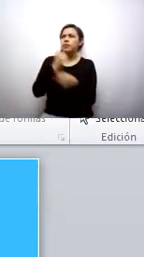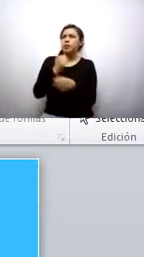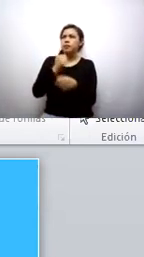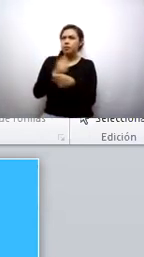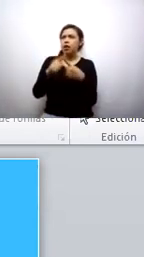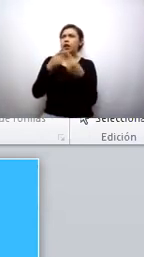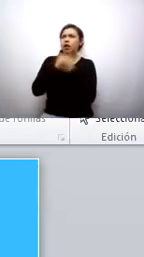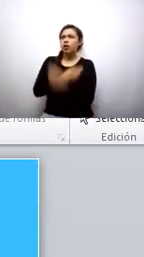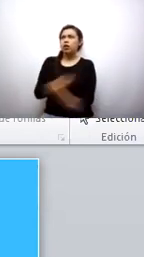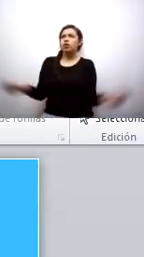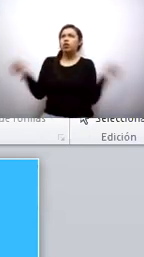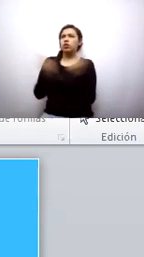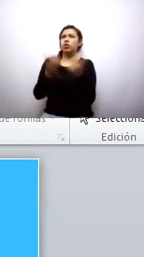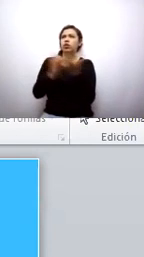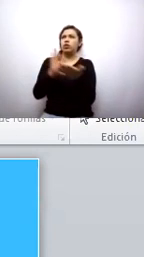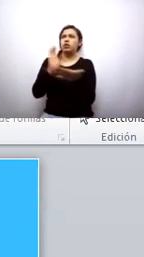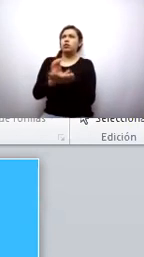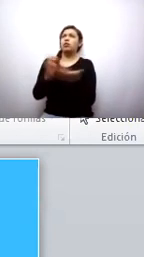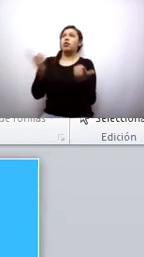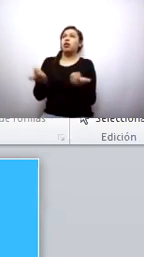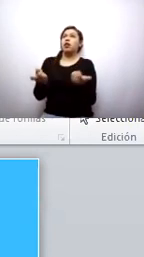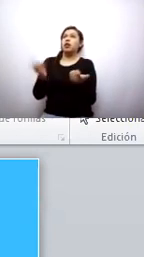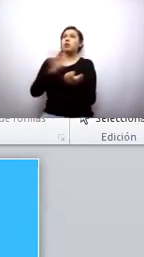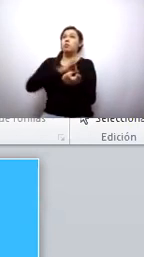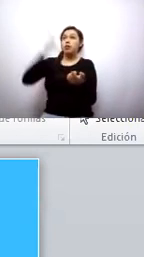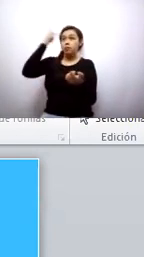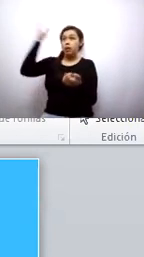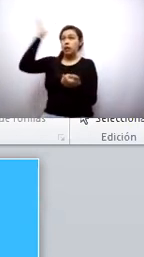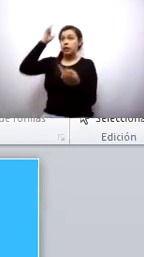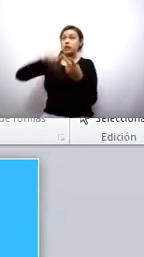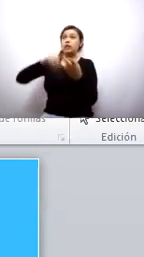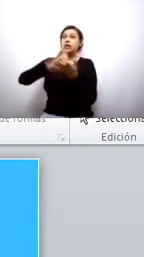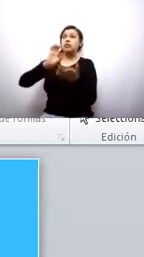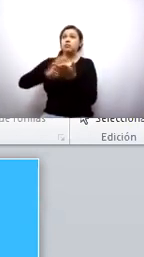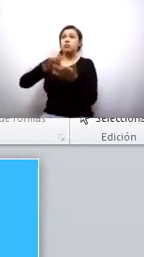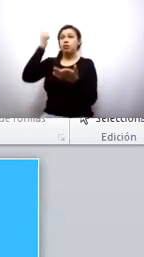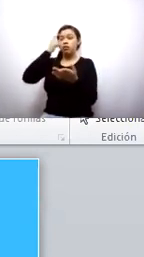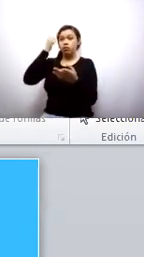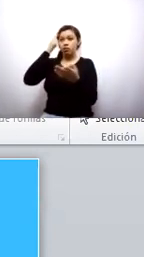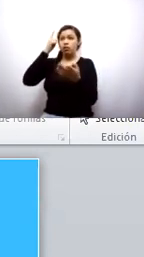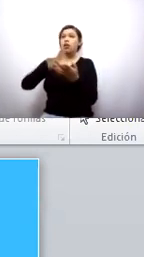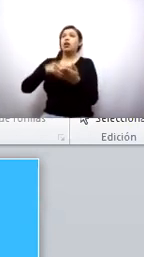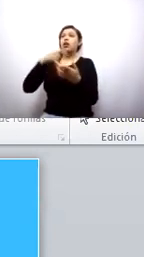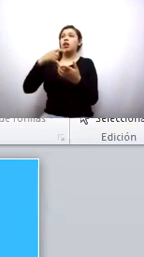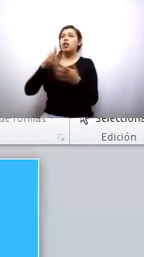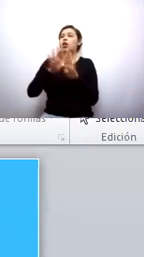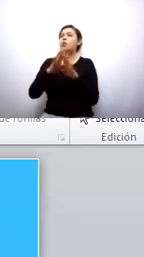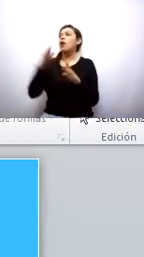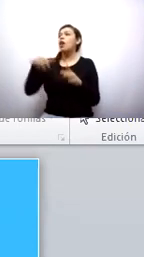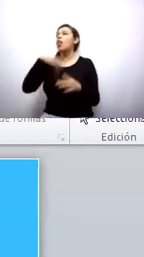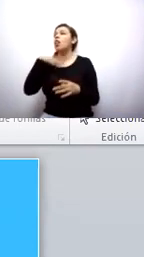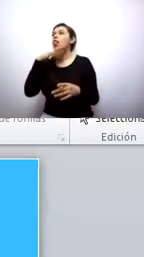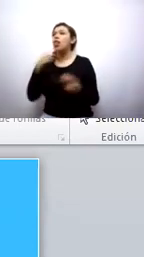con discapacidad, que puede ser parálisis cerebral, discapacidad intelectual, déficit de atención con